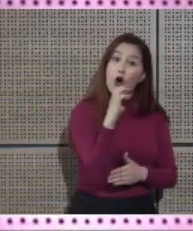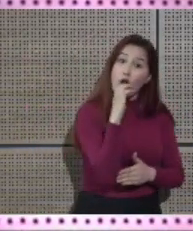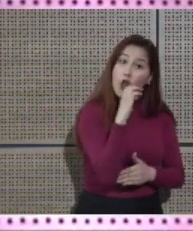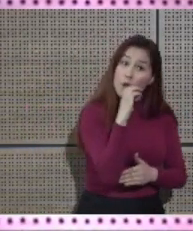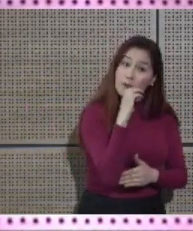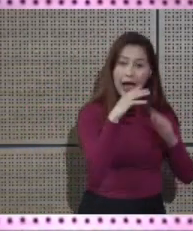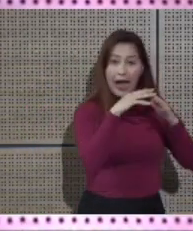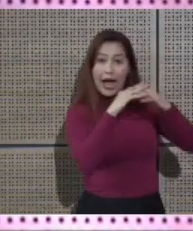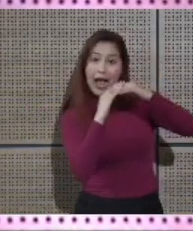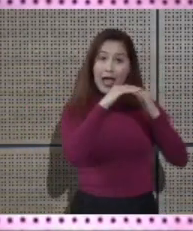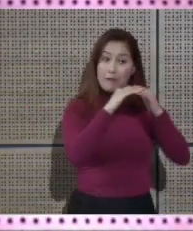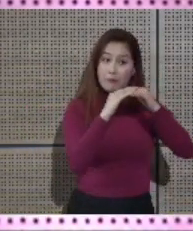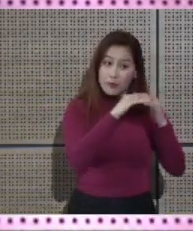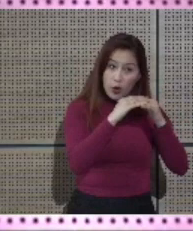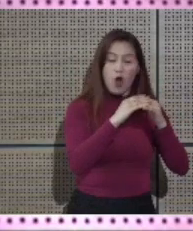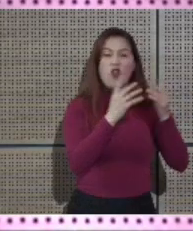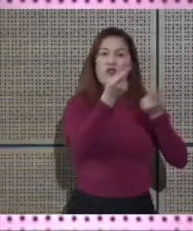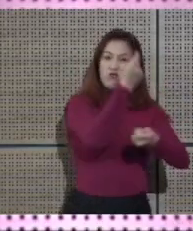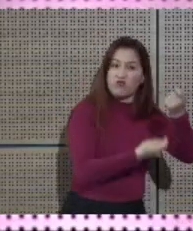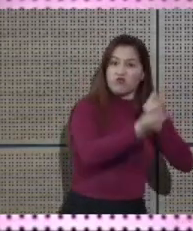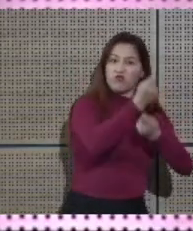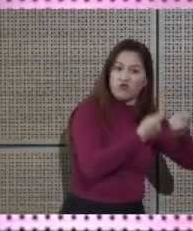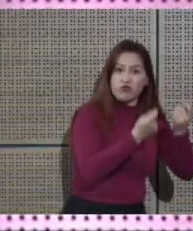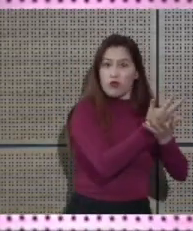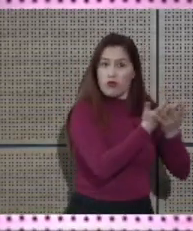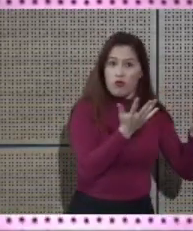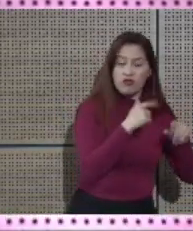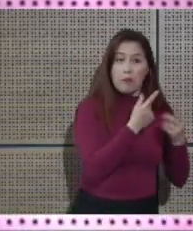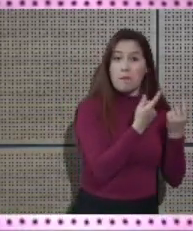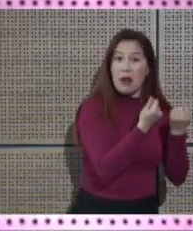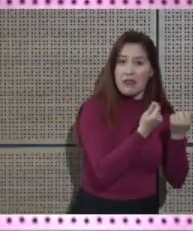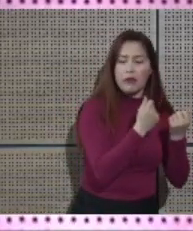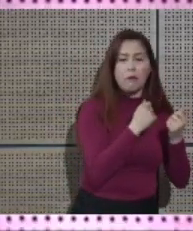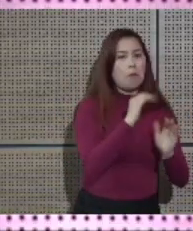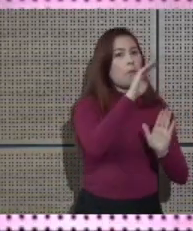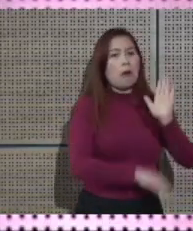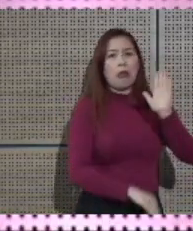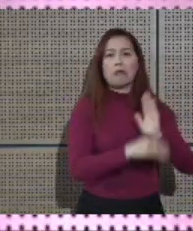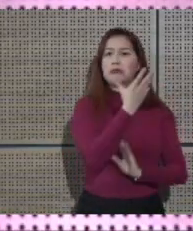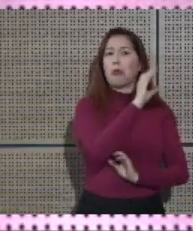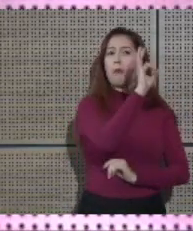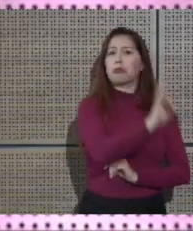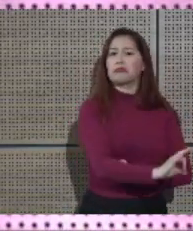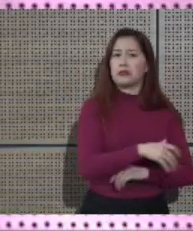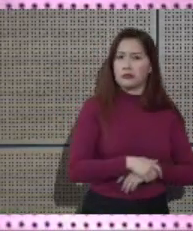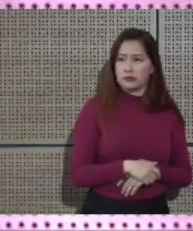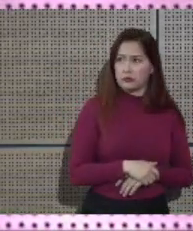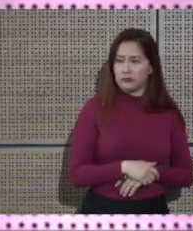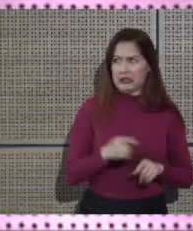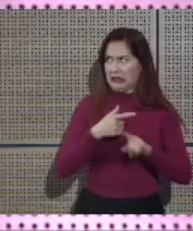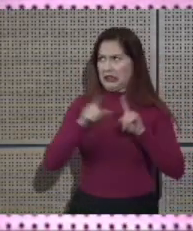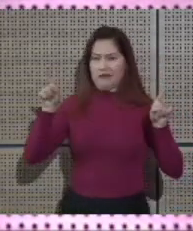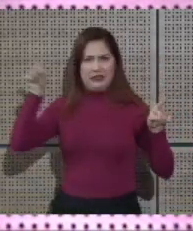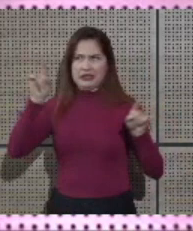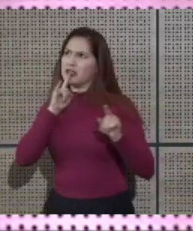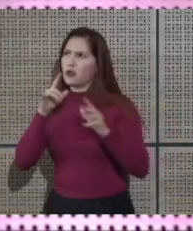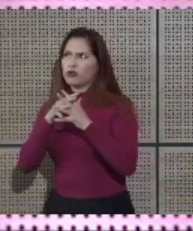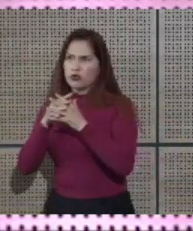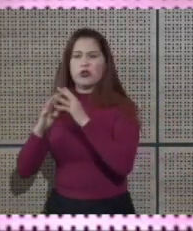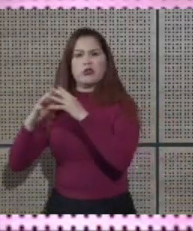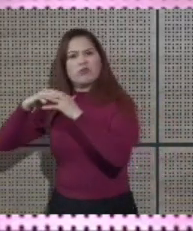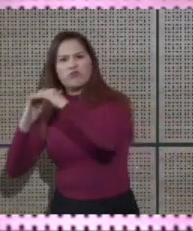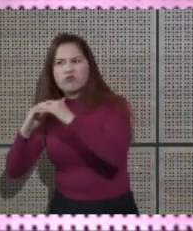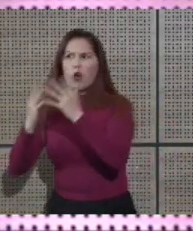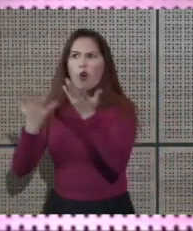año, la mitad. Eso significa que la rotación de capital es exactamente la mitad, aparte de